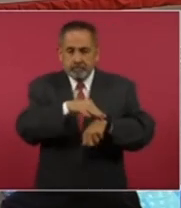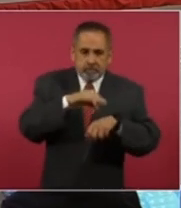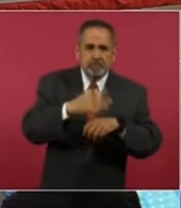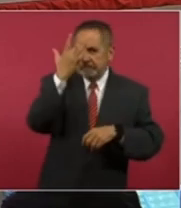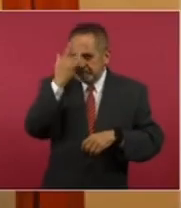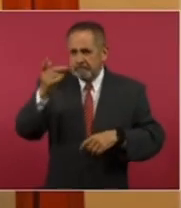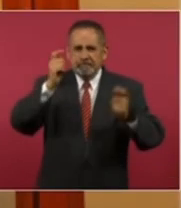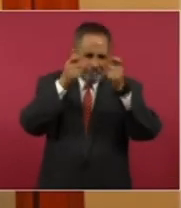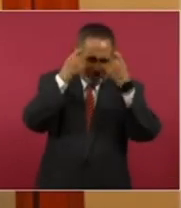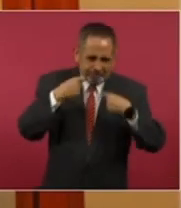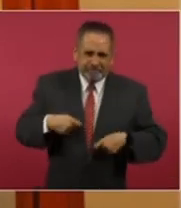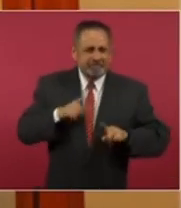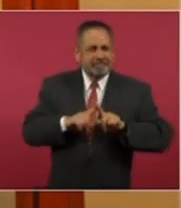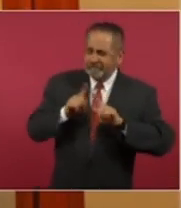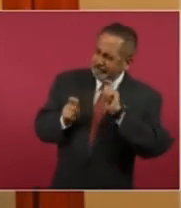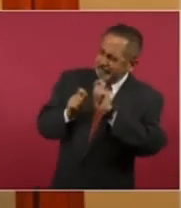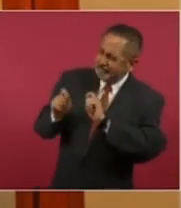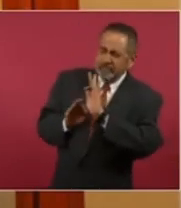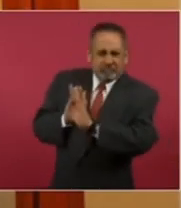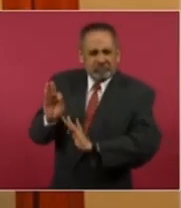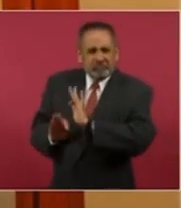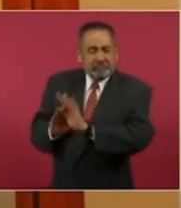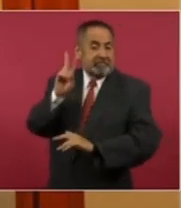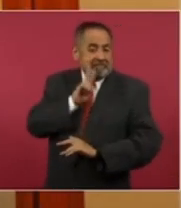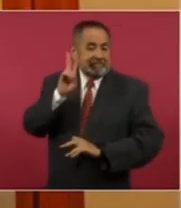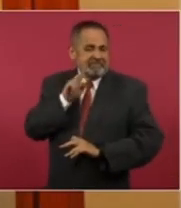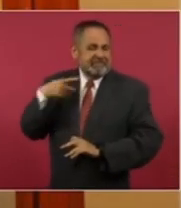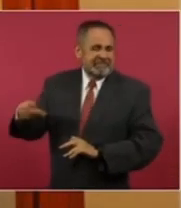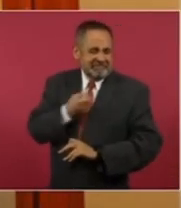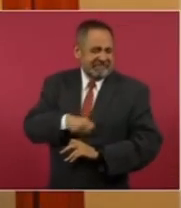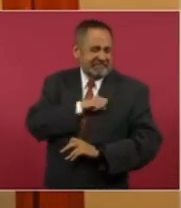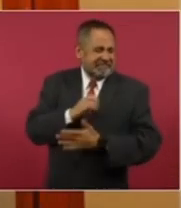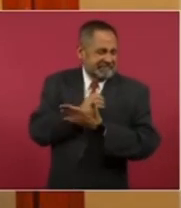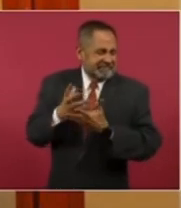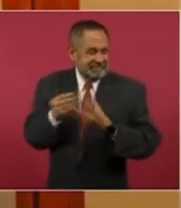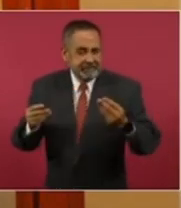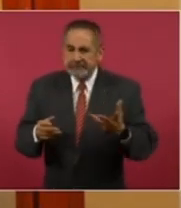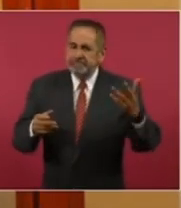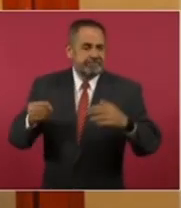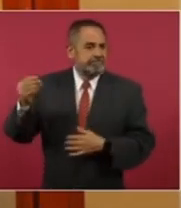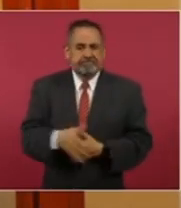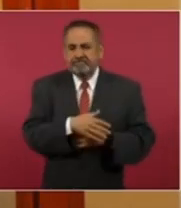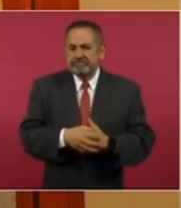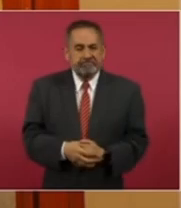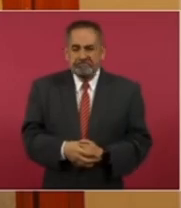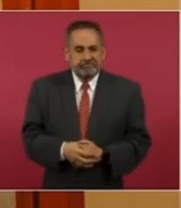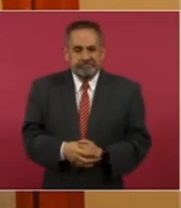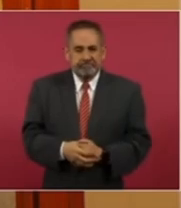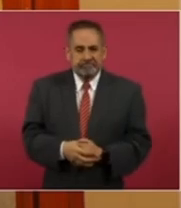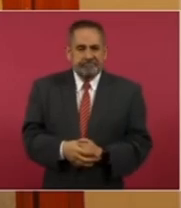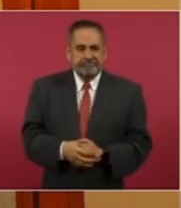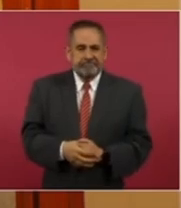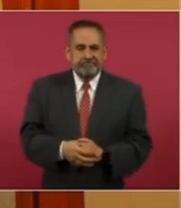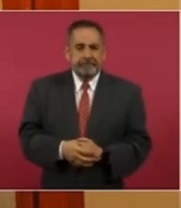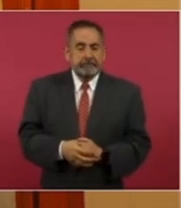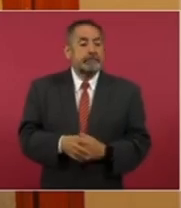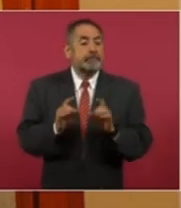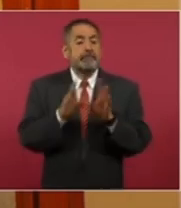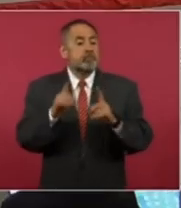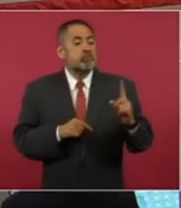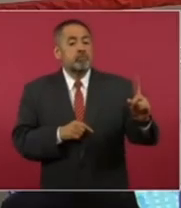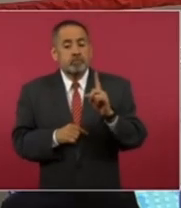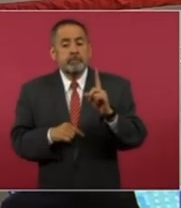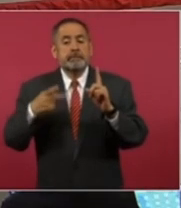curanderos de todas partes del globo para intentar devolver la salud al zar. Sin embargo, fue un trovador quien